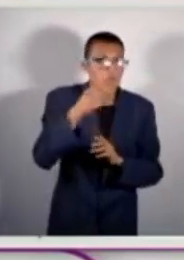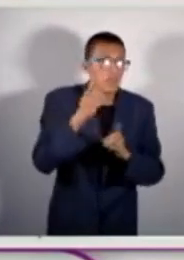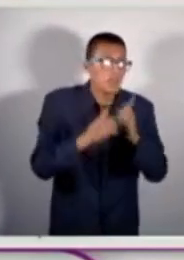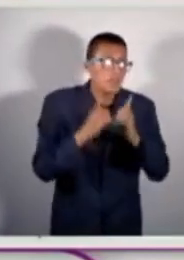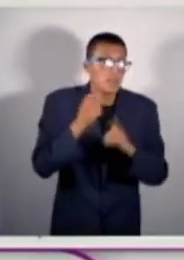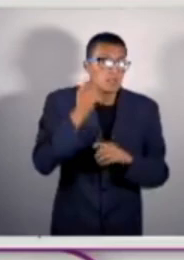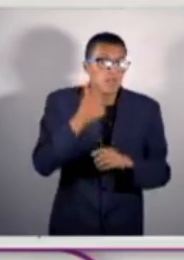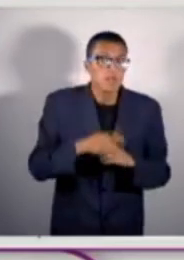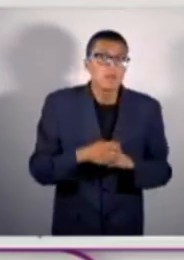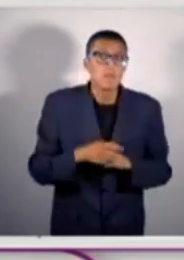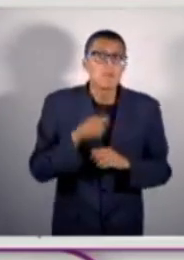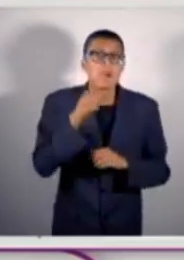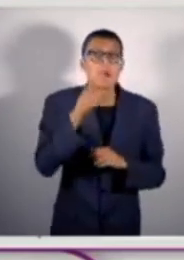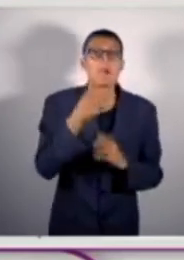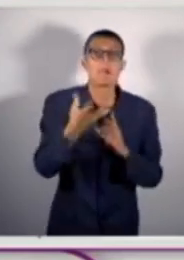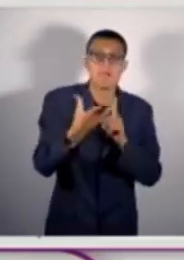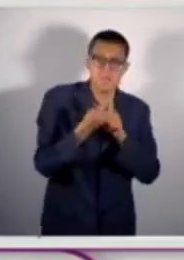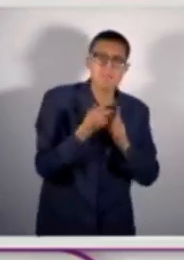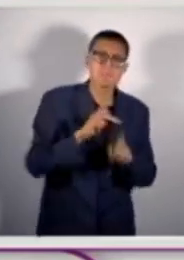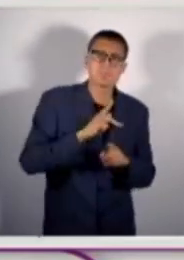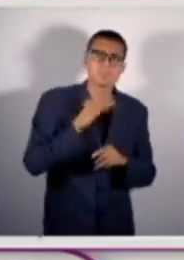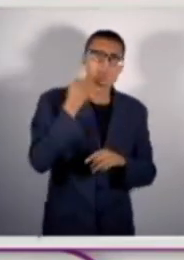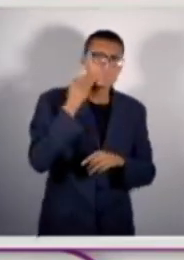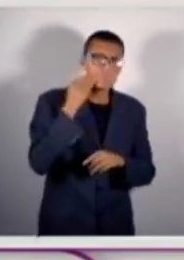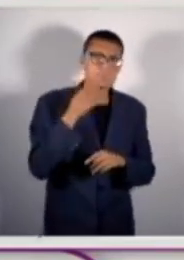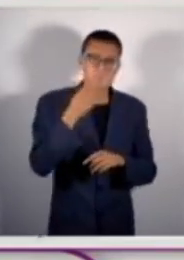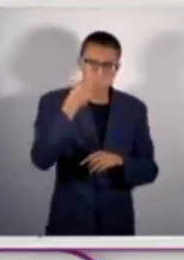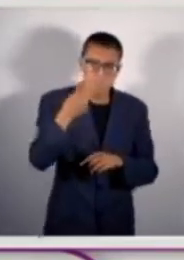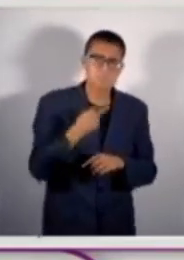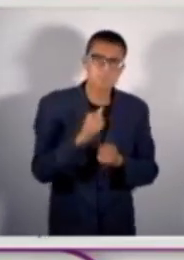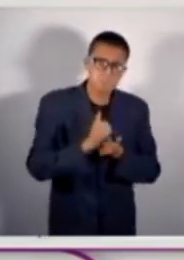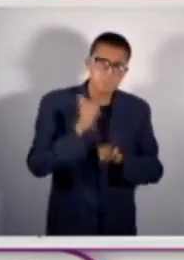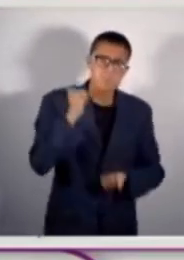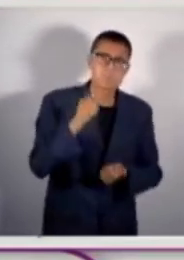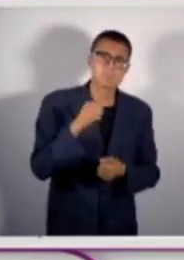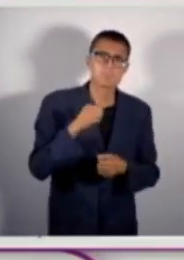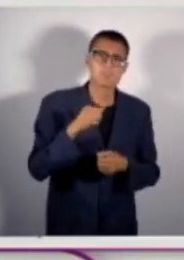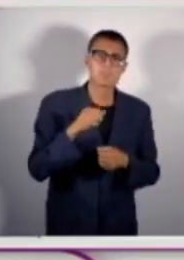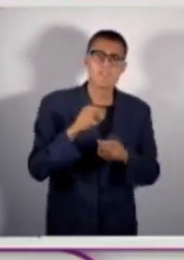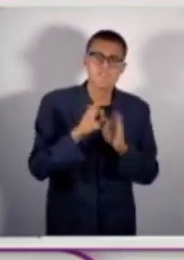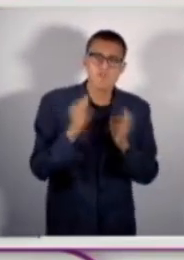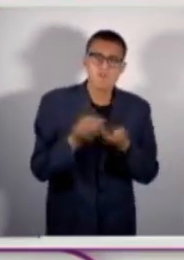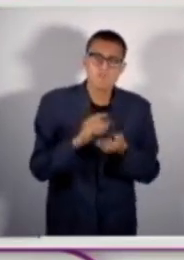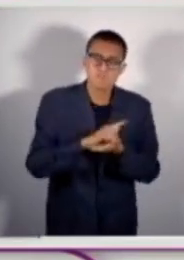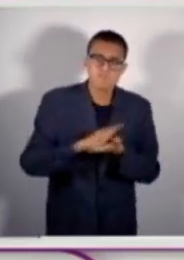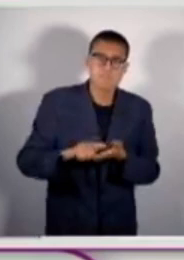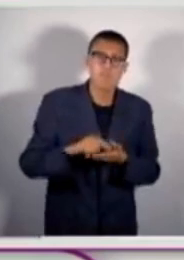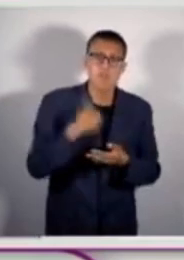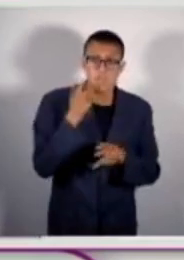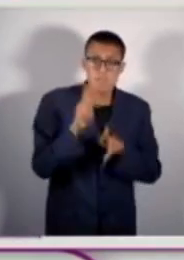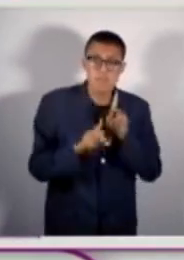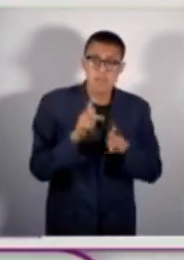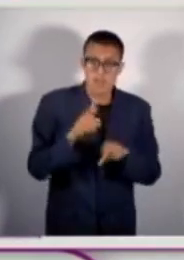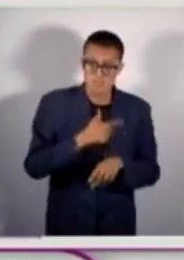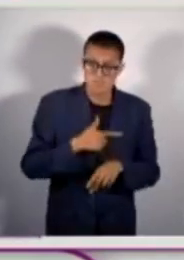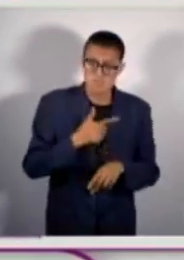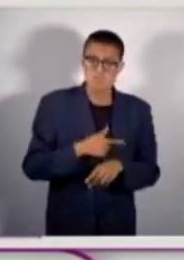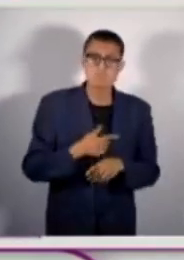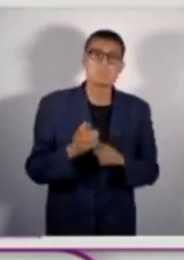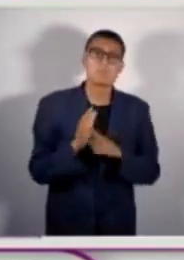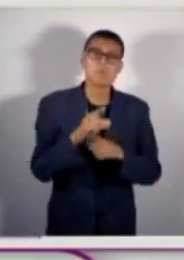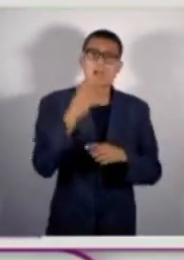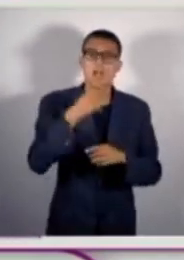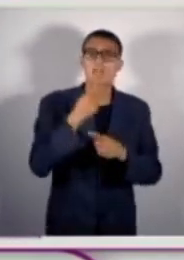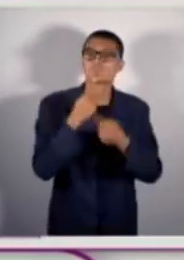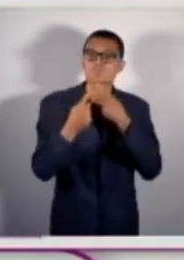están aquí presentes, acudan a mis redes. En mis redes pueden verlas de manera detallada, pero si quieren platicar, con mucho gusto estamos aquí para dialogar